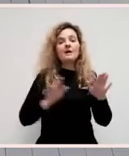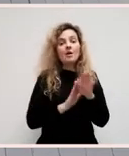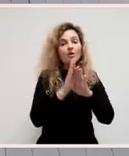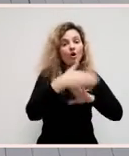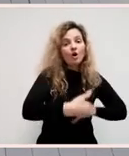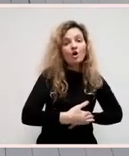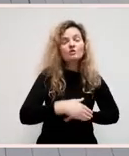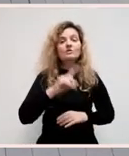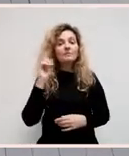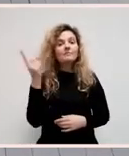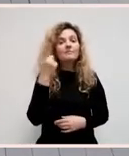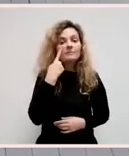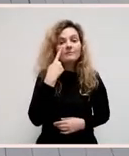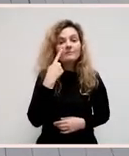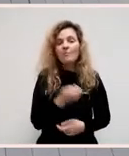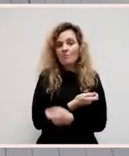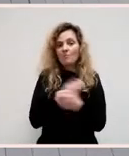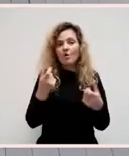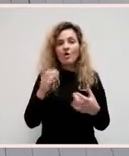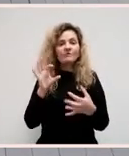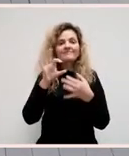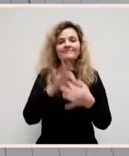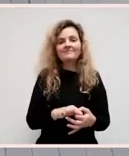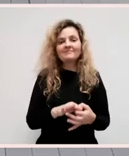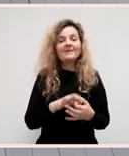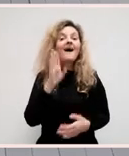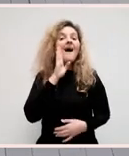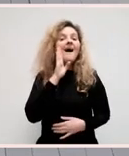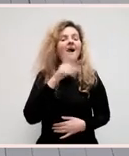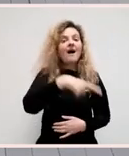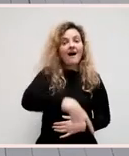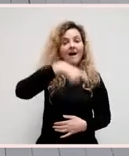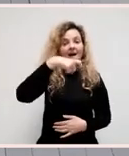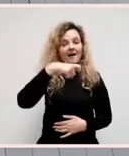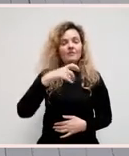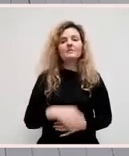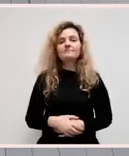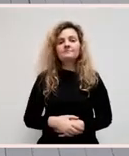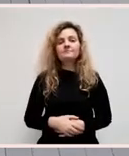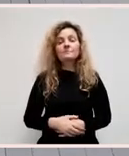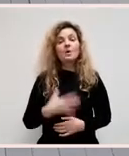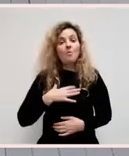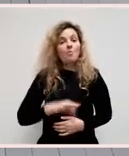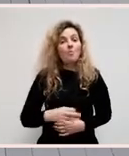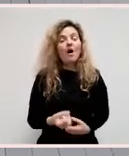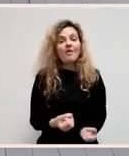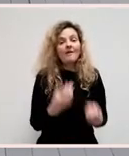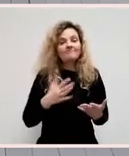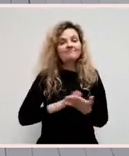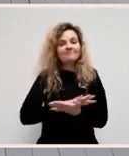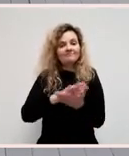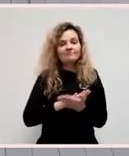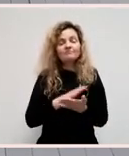nivel digamos de nuestras costas son muy pequeños o sacha dos referidos directamente aunque serían a cinq horas de esos barcos no